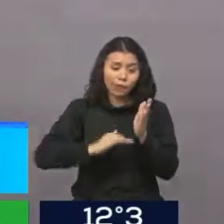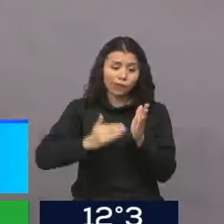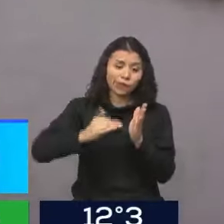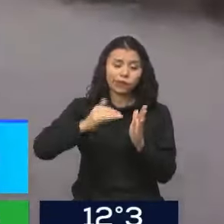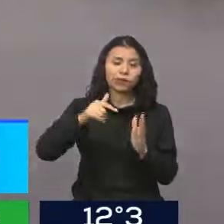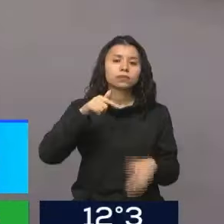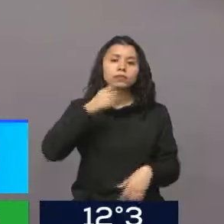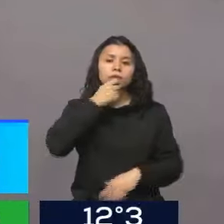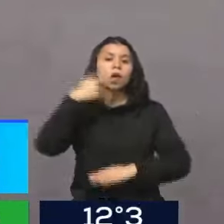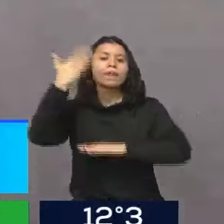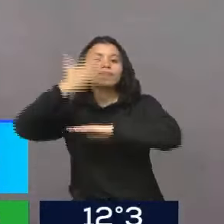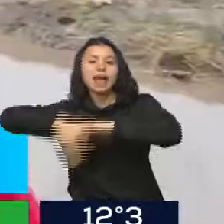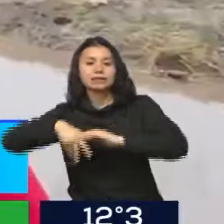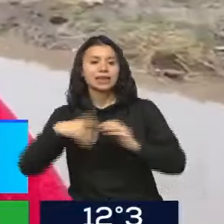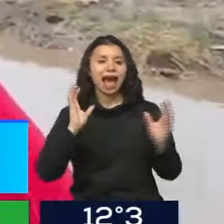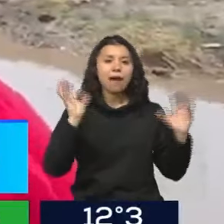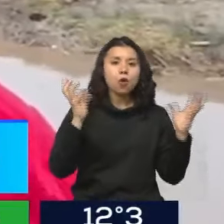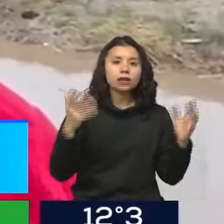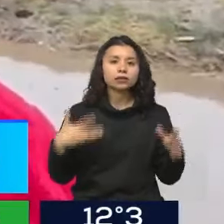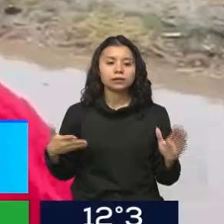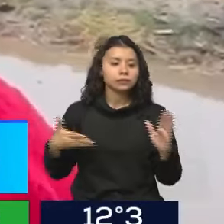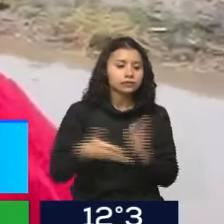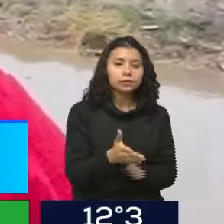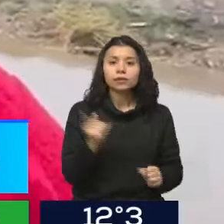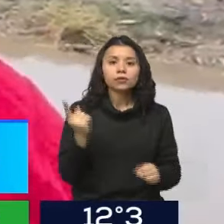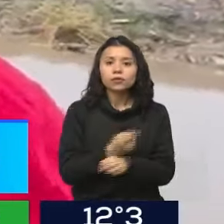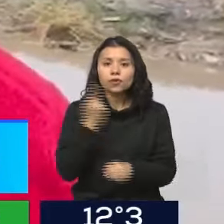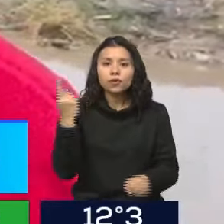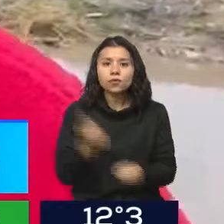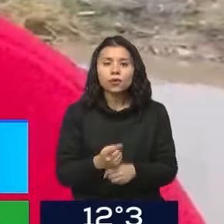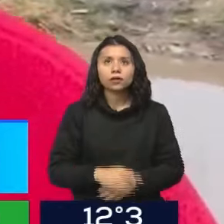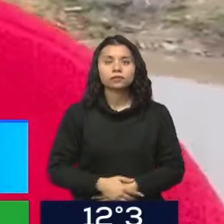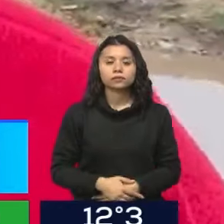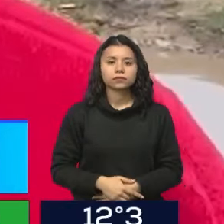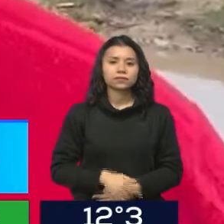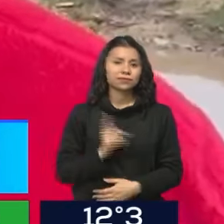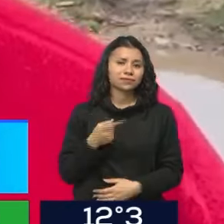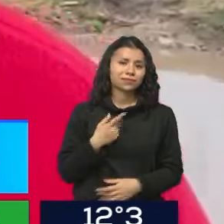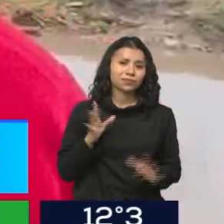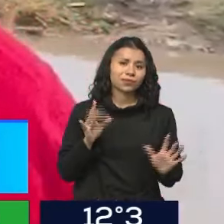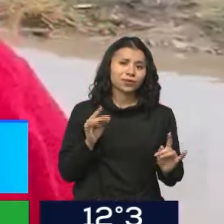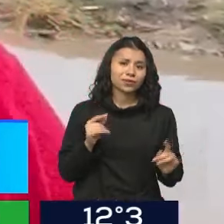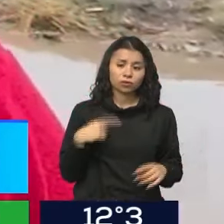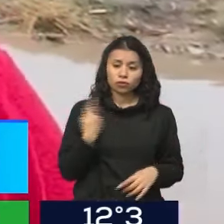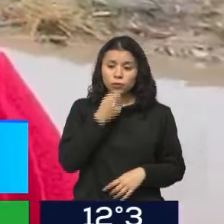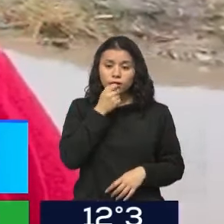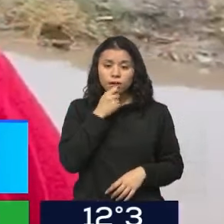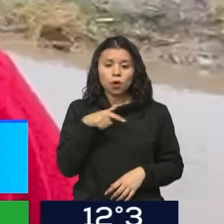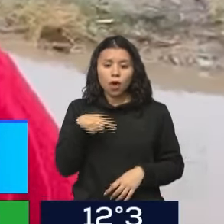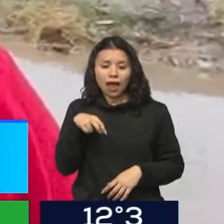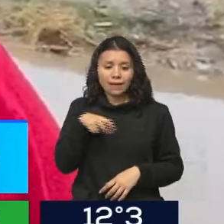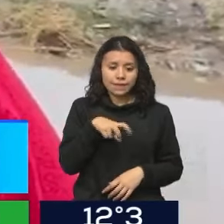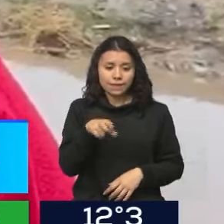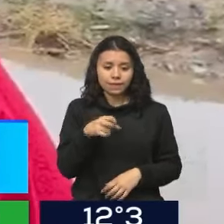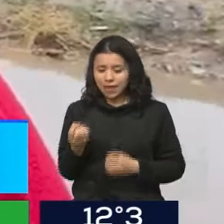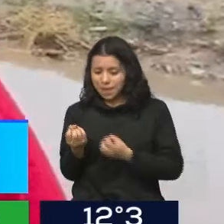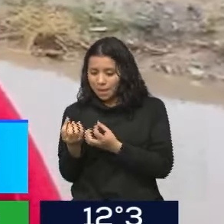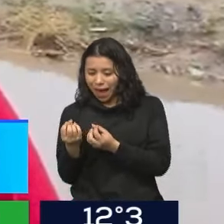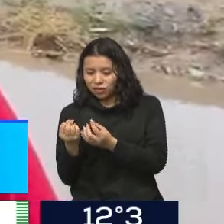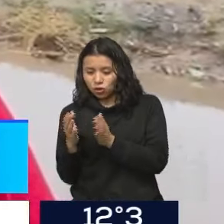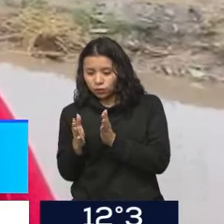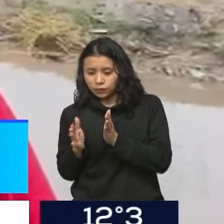ni ambulancias. Está muy difícil porque uno cuando sale no puede salir ni caminando ni por la orilla del pasto, porque si se va por